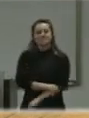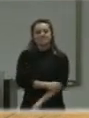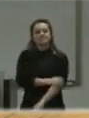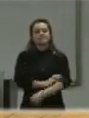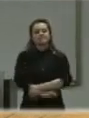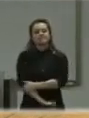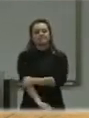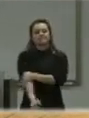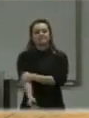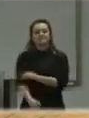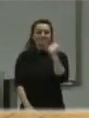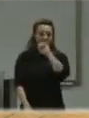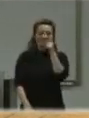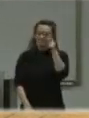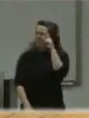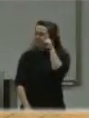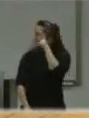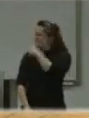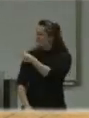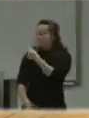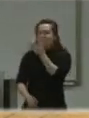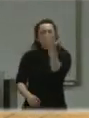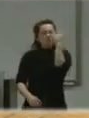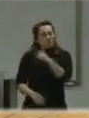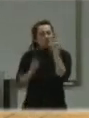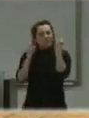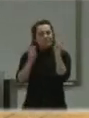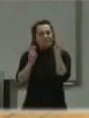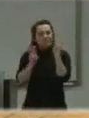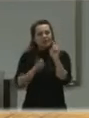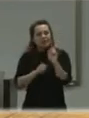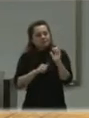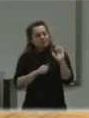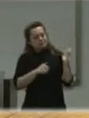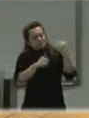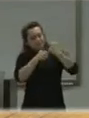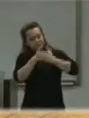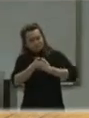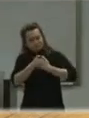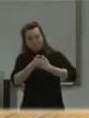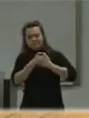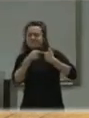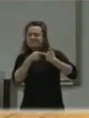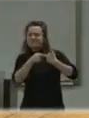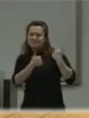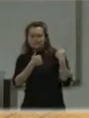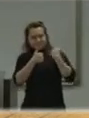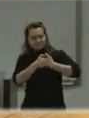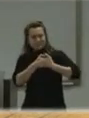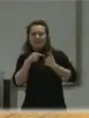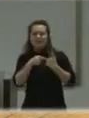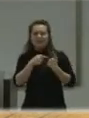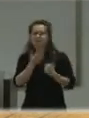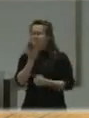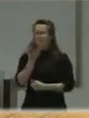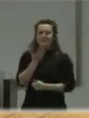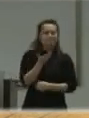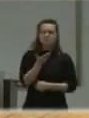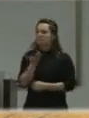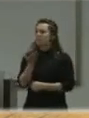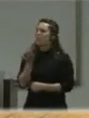o este fue uno de los temas muy bonitos que trabajamos es el tema de la pareja que Trabajamos como Cómo elegimos pareja